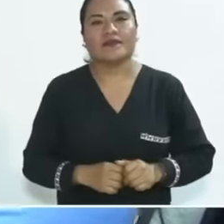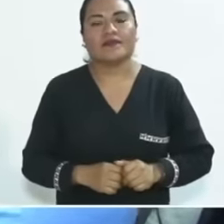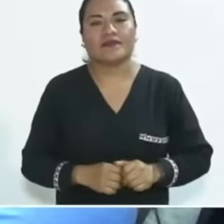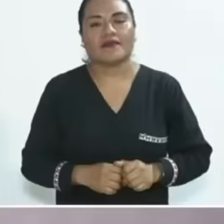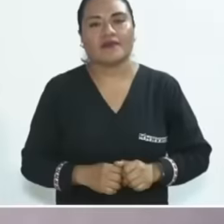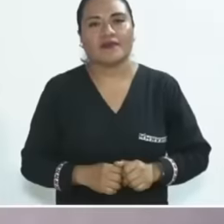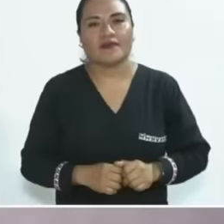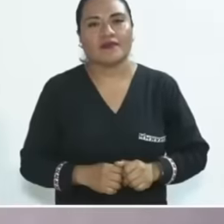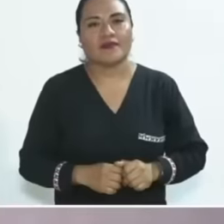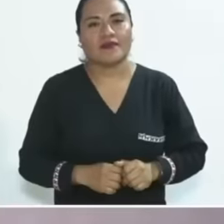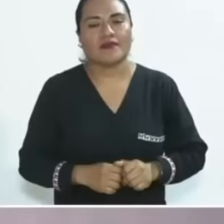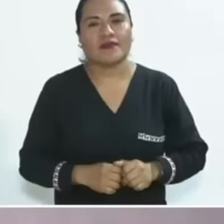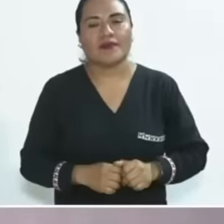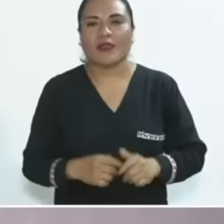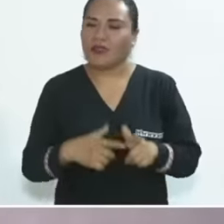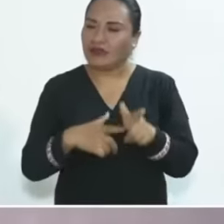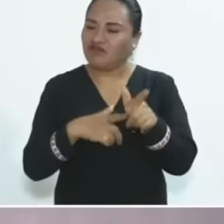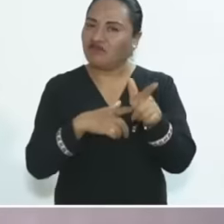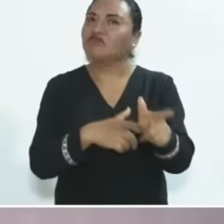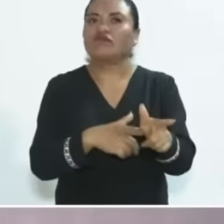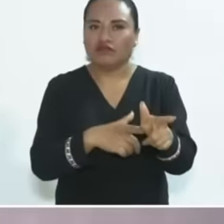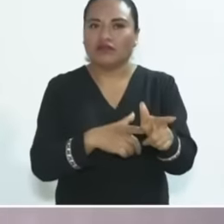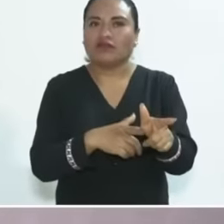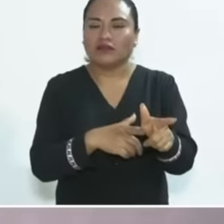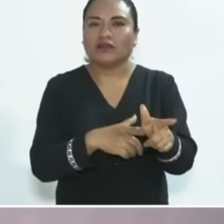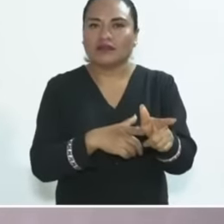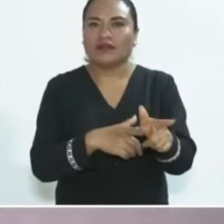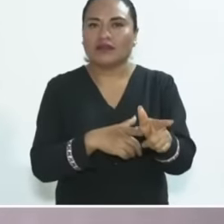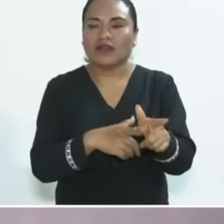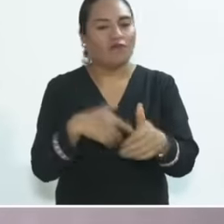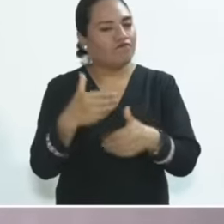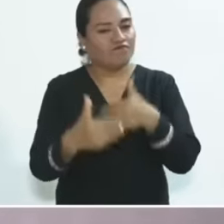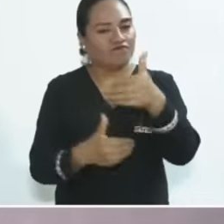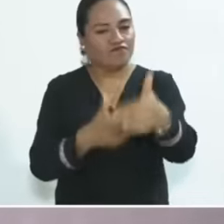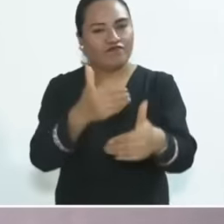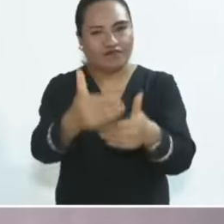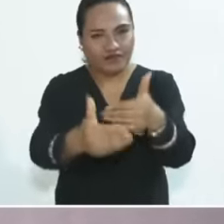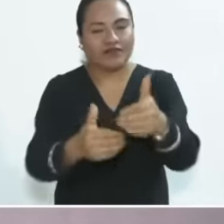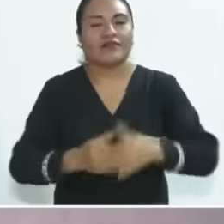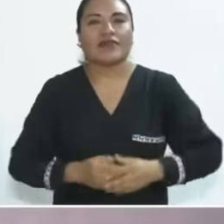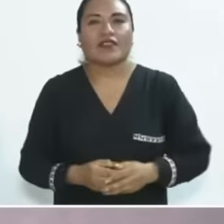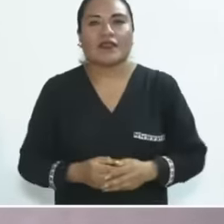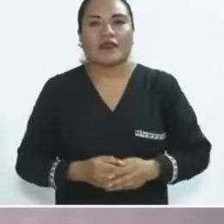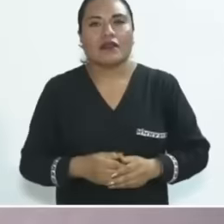Y vamos a seguir adelante. A mí, pues ya